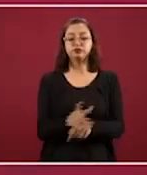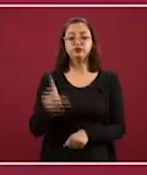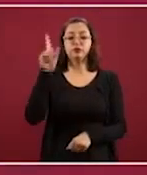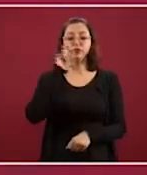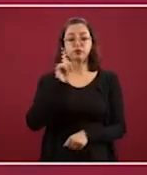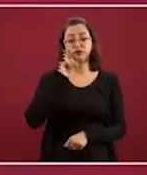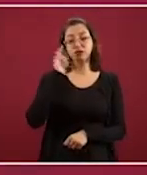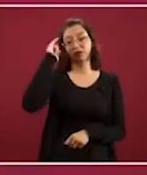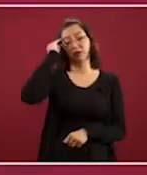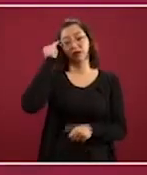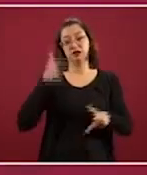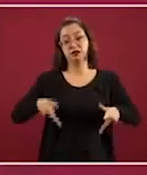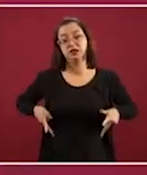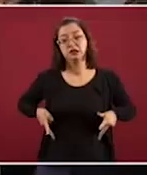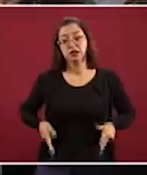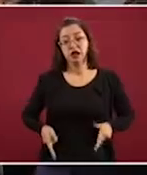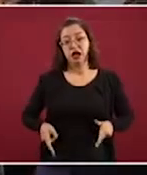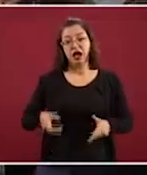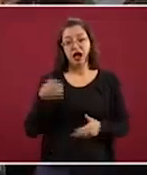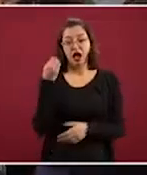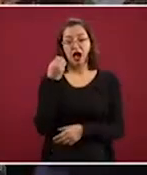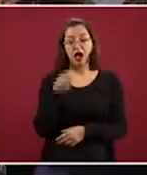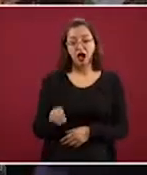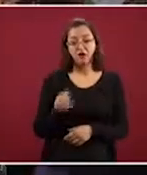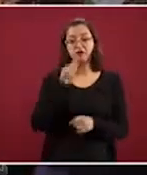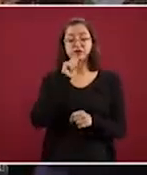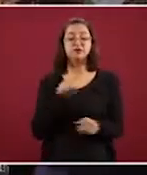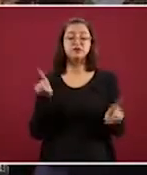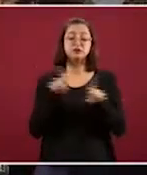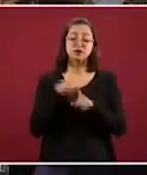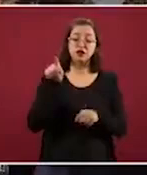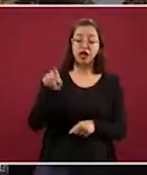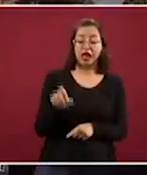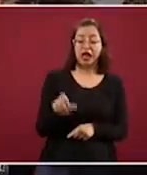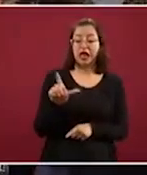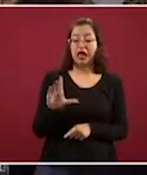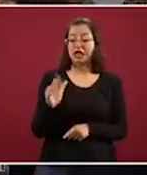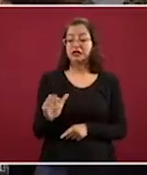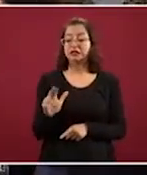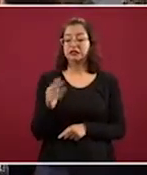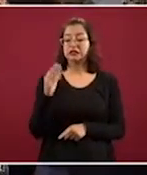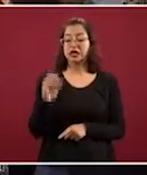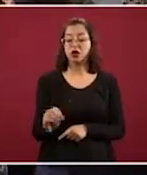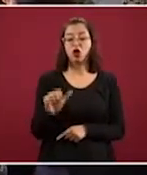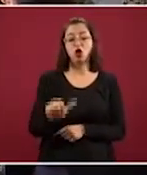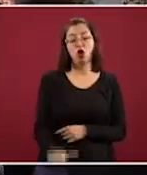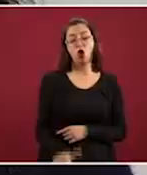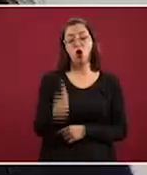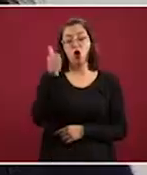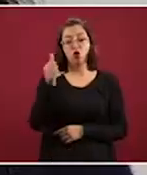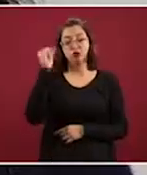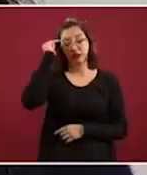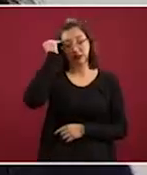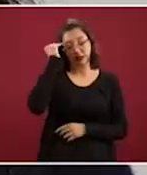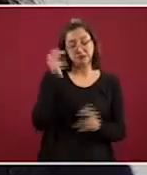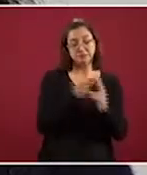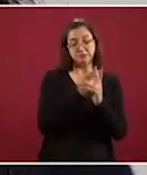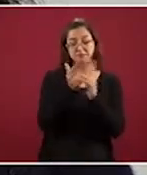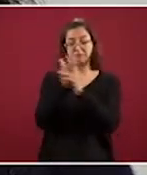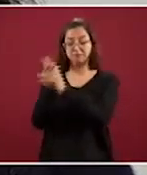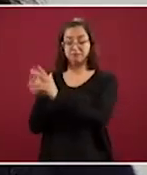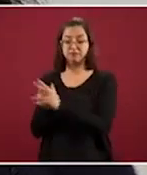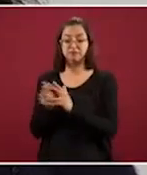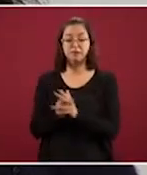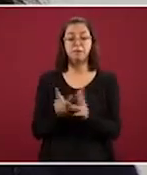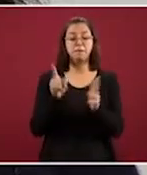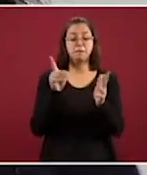de indígenas hasta la masacre del Charco, donde fueron asesinados 11 mixtecos en